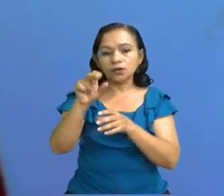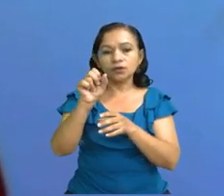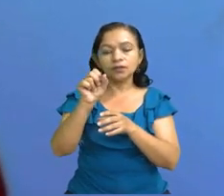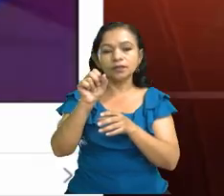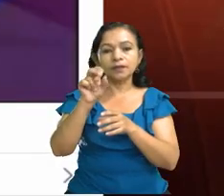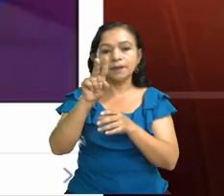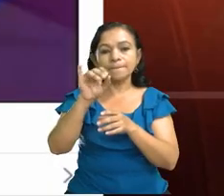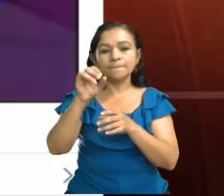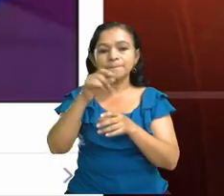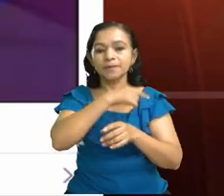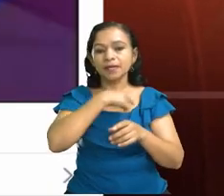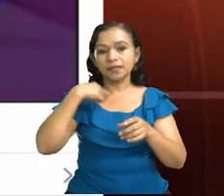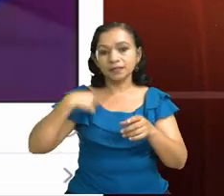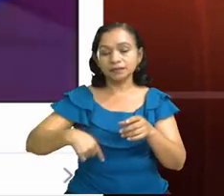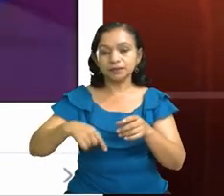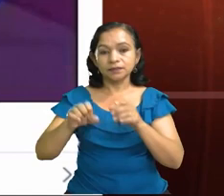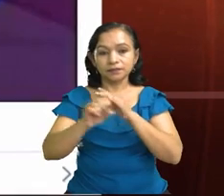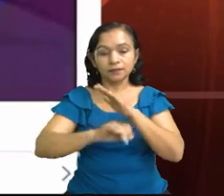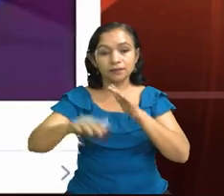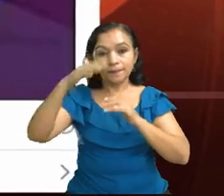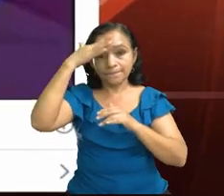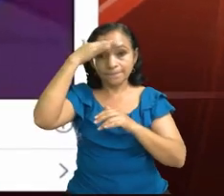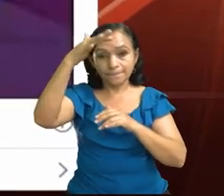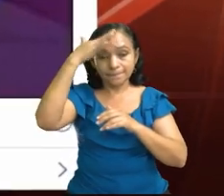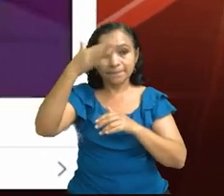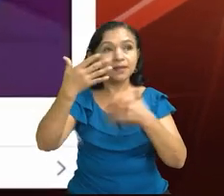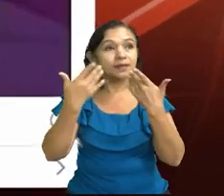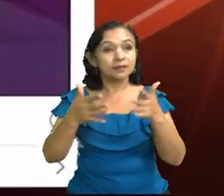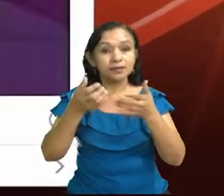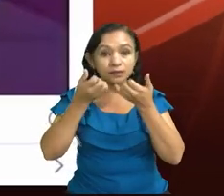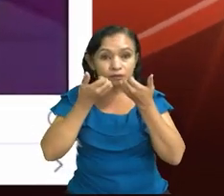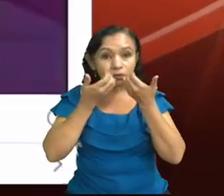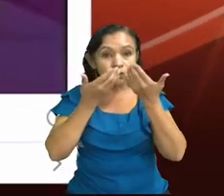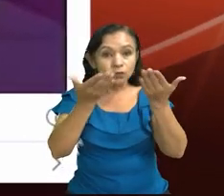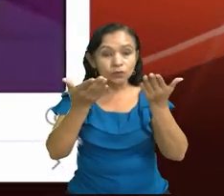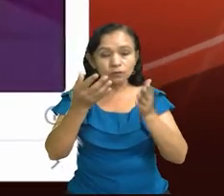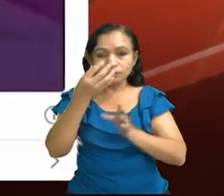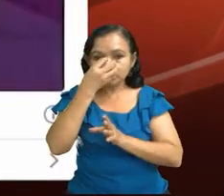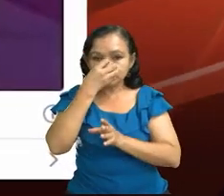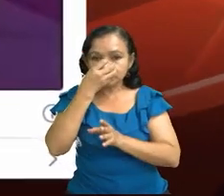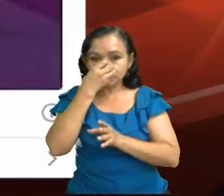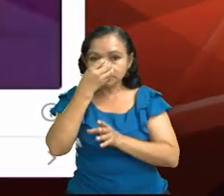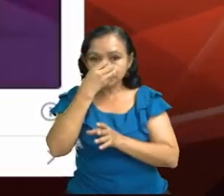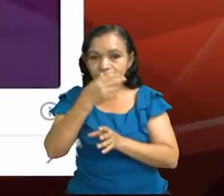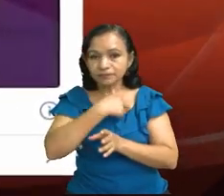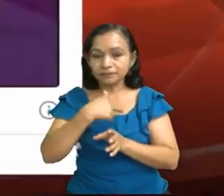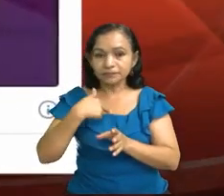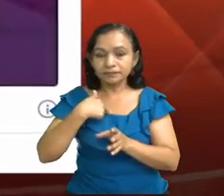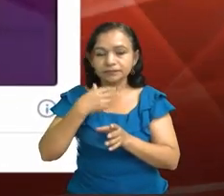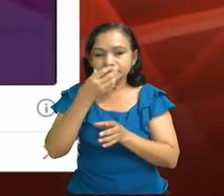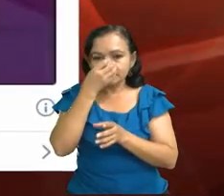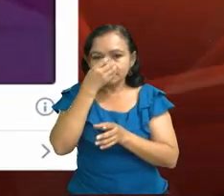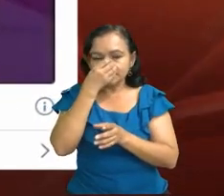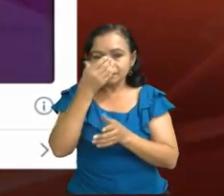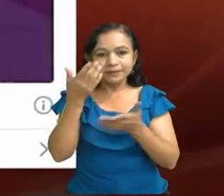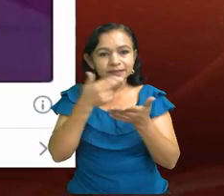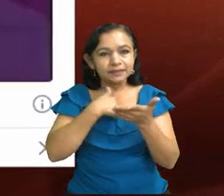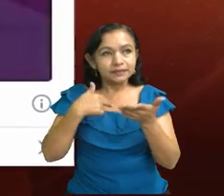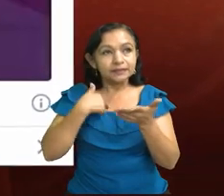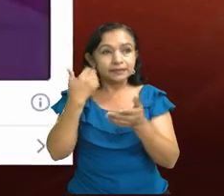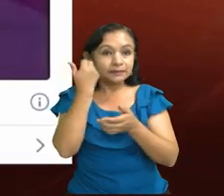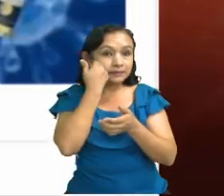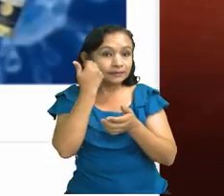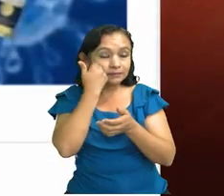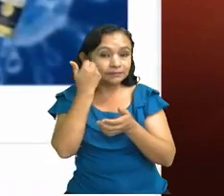continental. La sociedad mexicana se ha tomado esta noticia con algo de humor y los memes son la más fiel evidencia